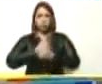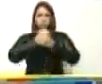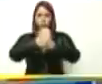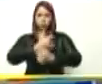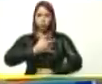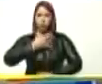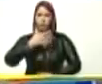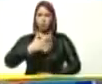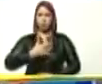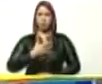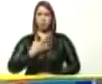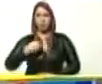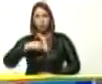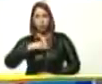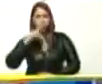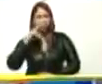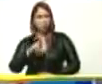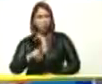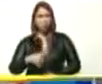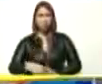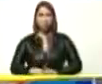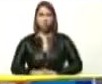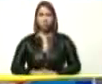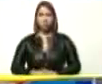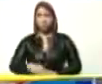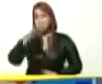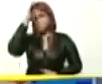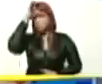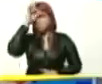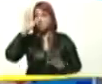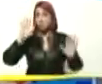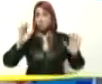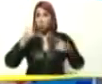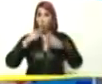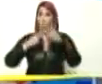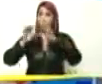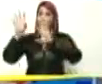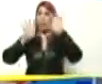en que uno cae yo no sé si así es en otro país